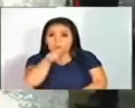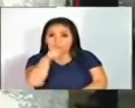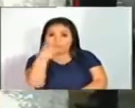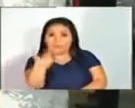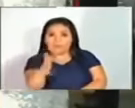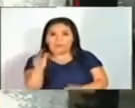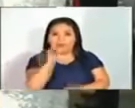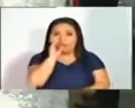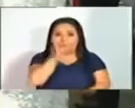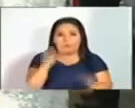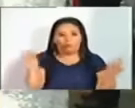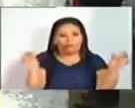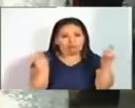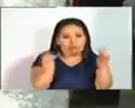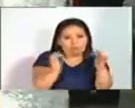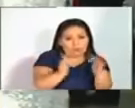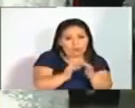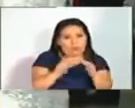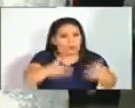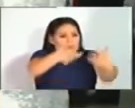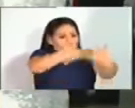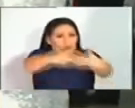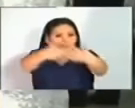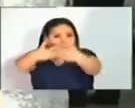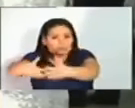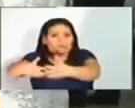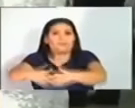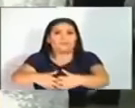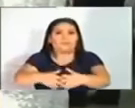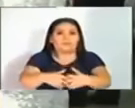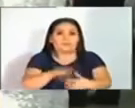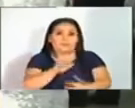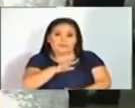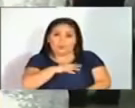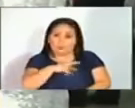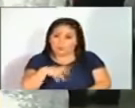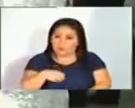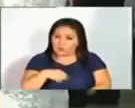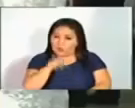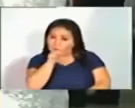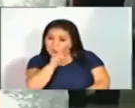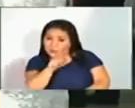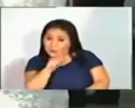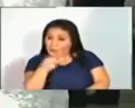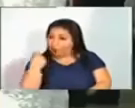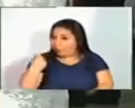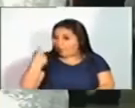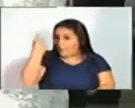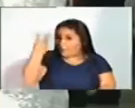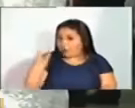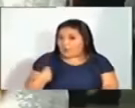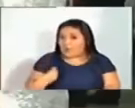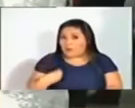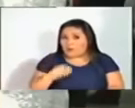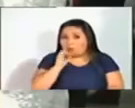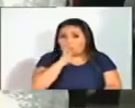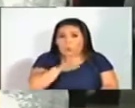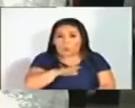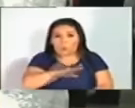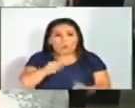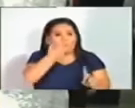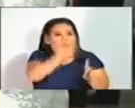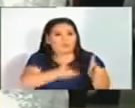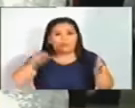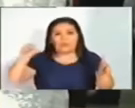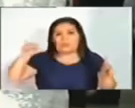representantes del gran empresariado del país. Usted hace pocos días desconoció a Javier Simán como